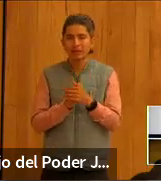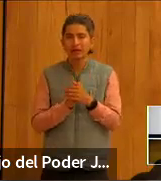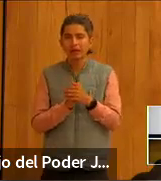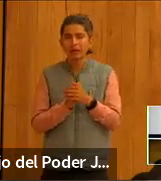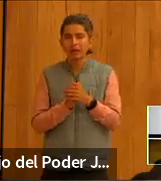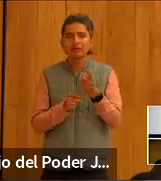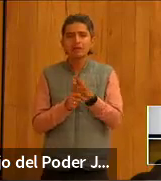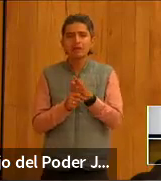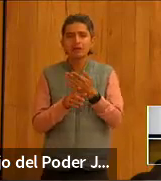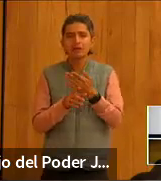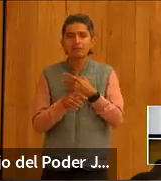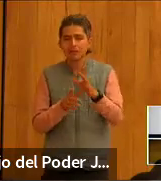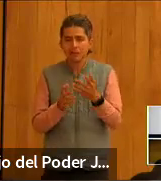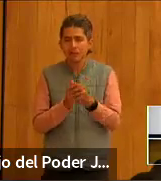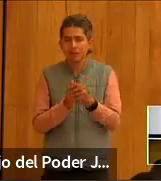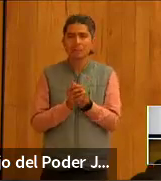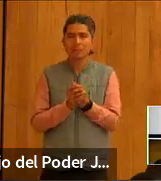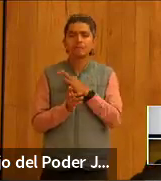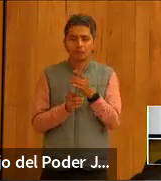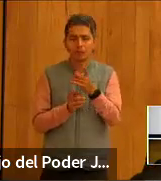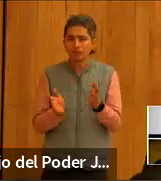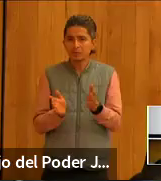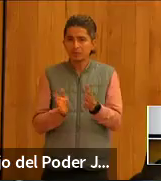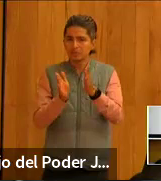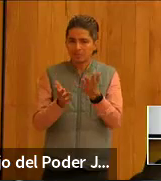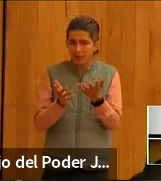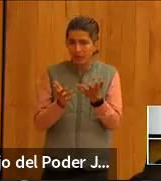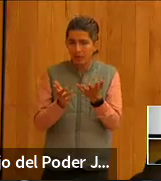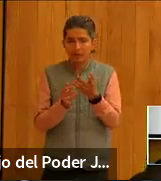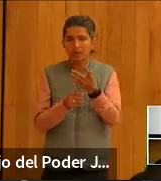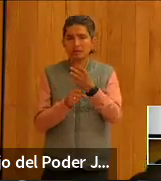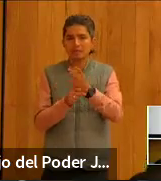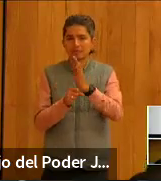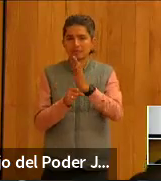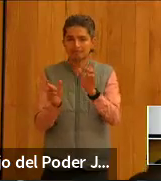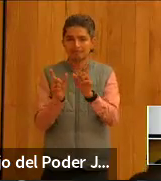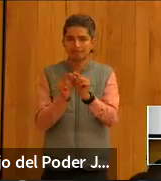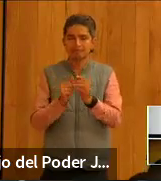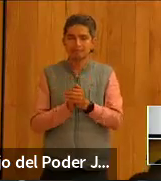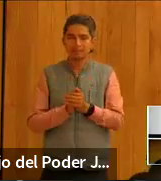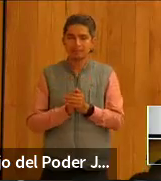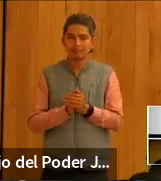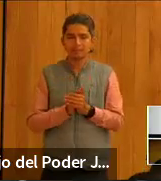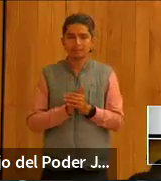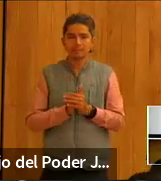días? Che, no la jodamos, Yami, que anda con esos días, así que nada de chiste, nada.